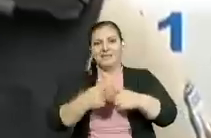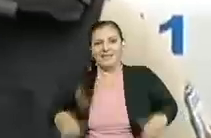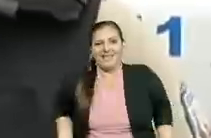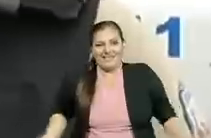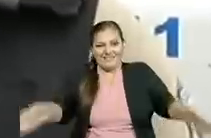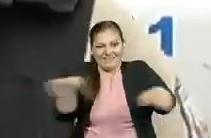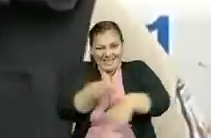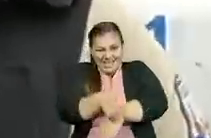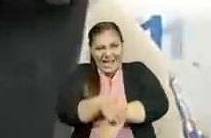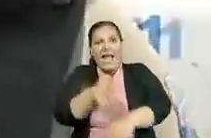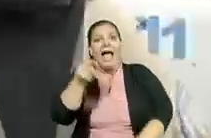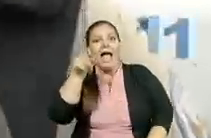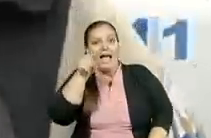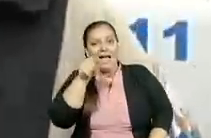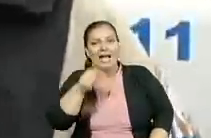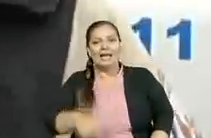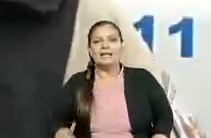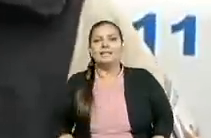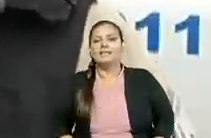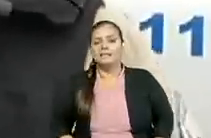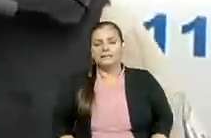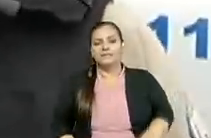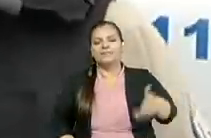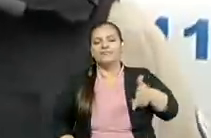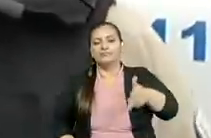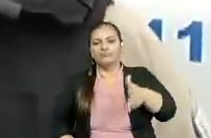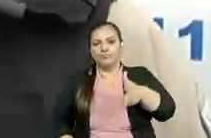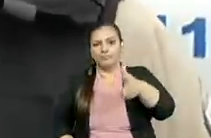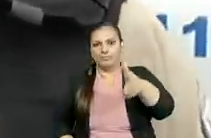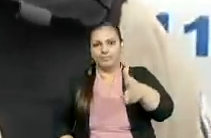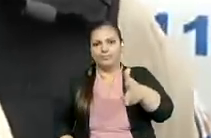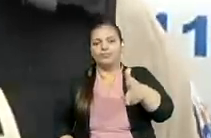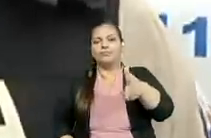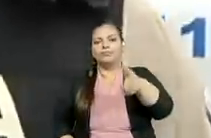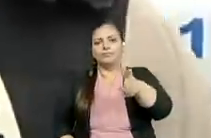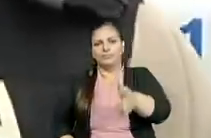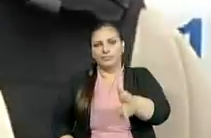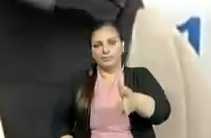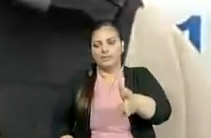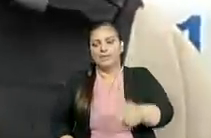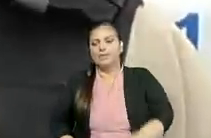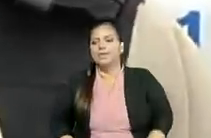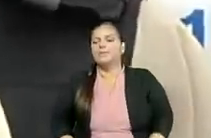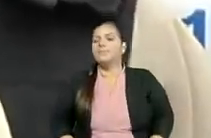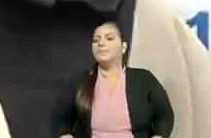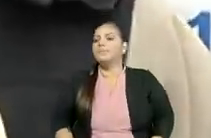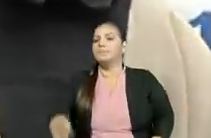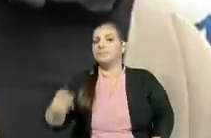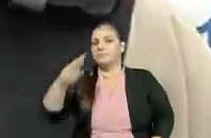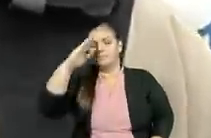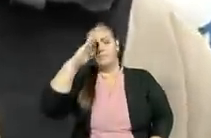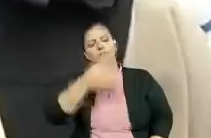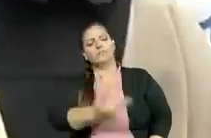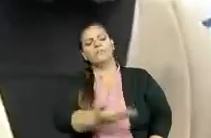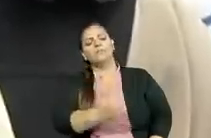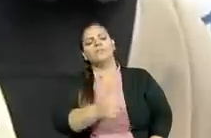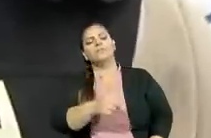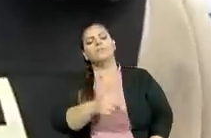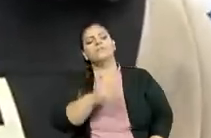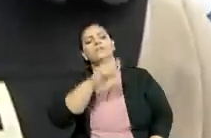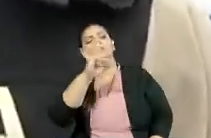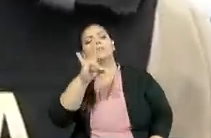de Malecón y Loja, el tipo procede a pedirle la cantidad de $70, a lo que el ciudadano, la víctima, estaba parqueando su vehículo, un